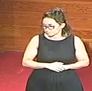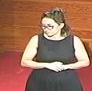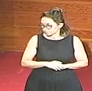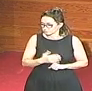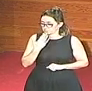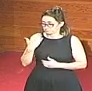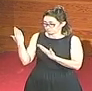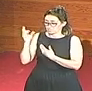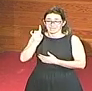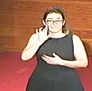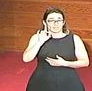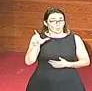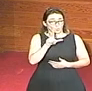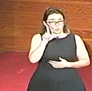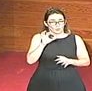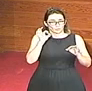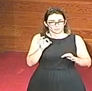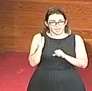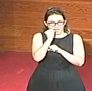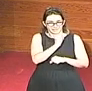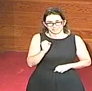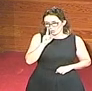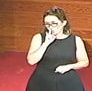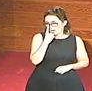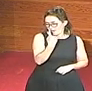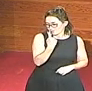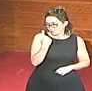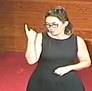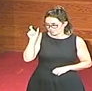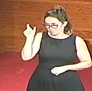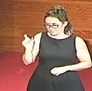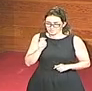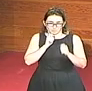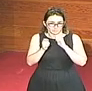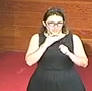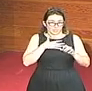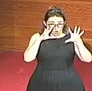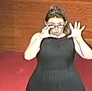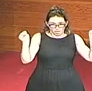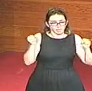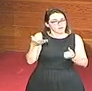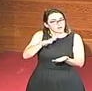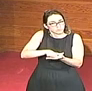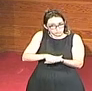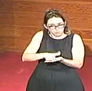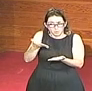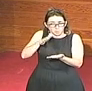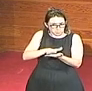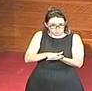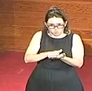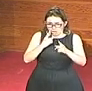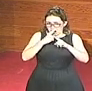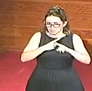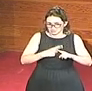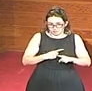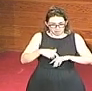se cumplió un año desde que Peter de Vries, un periodista holandés experto en sucesos, fue asesinado en plena calle de Ámsterdam. Es